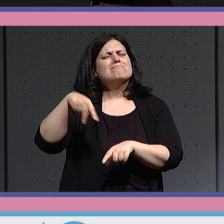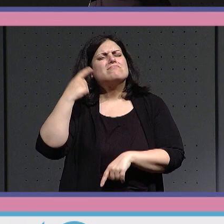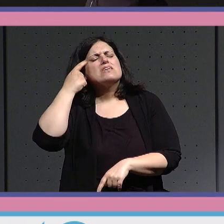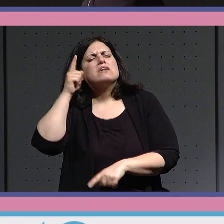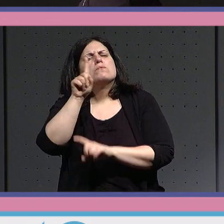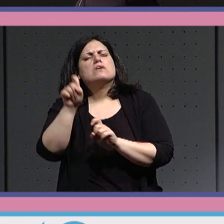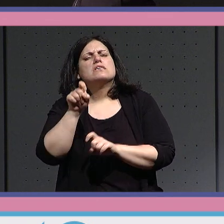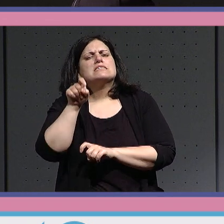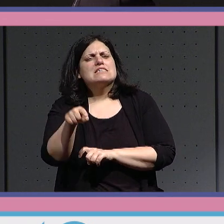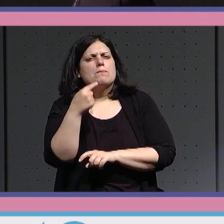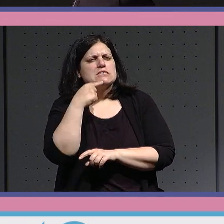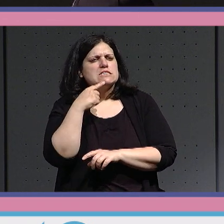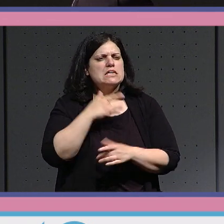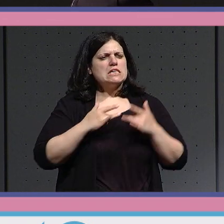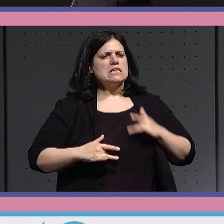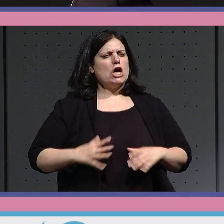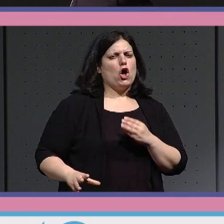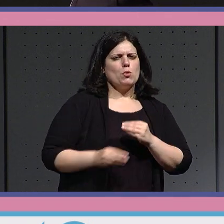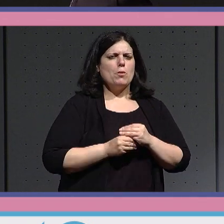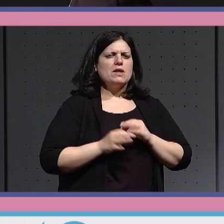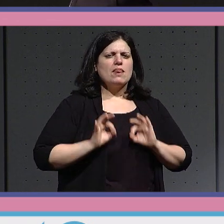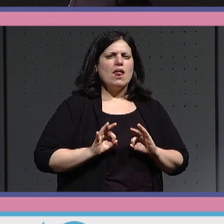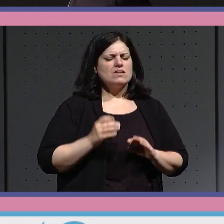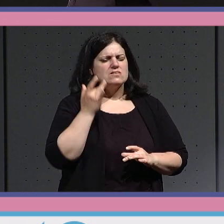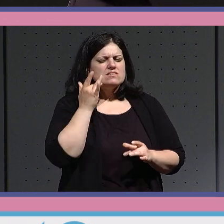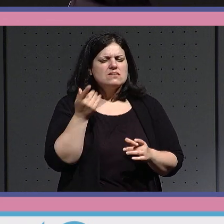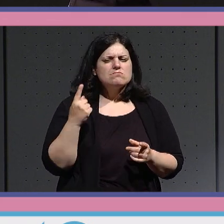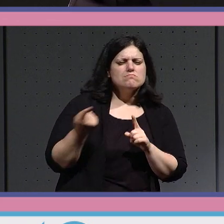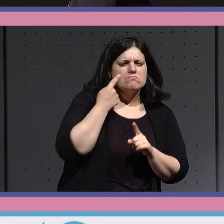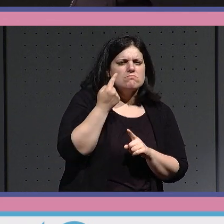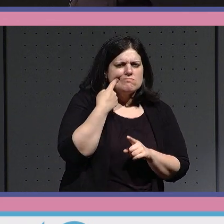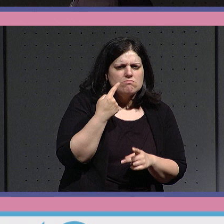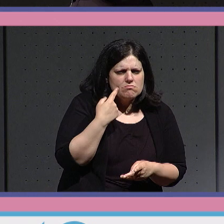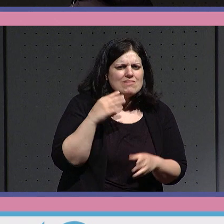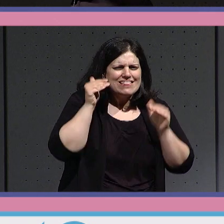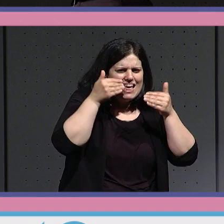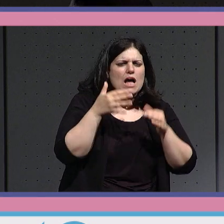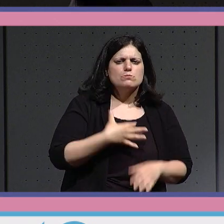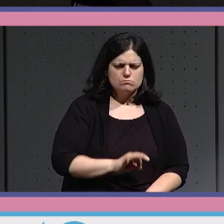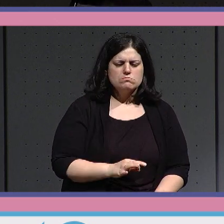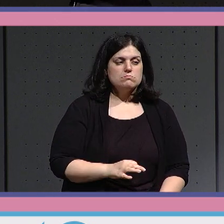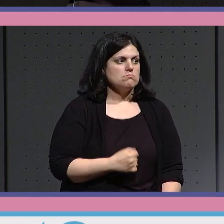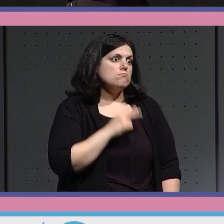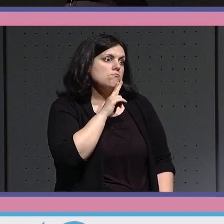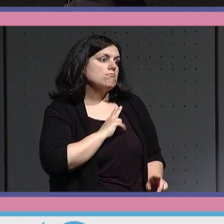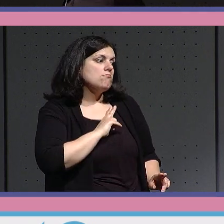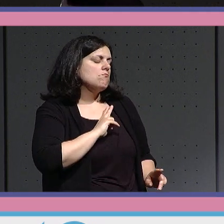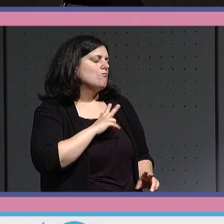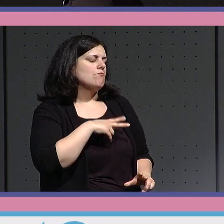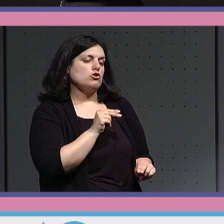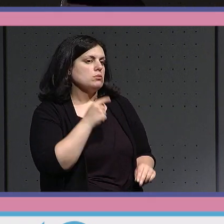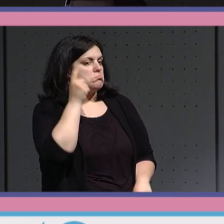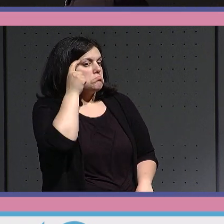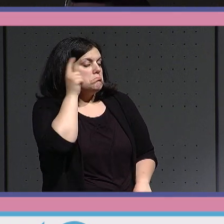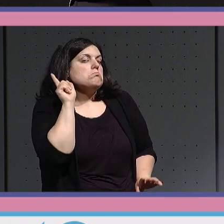estos diagnósticos de comorbilidades en personas con TEA? En su mayor parte dicen, no sé, esto es una cosa desconocida y van a ser